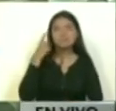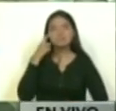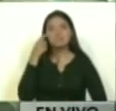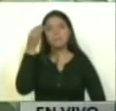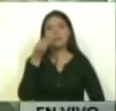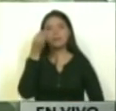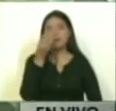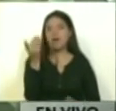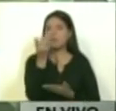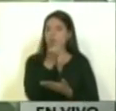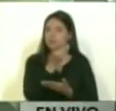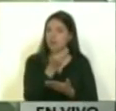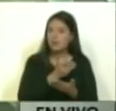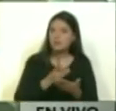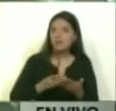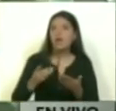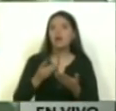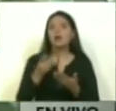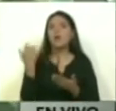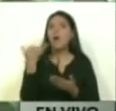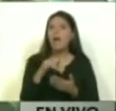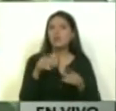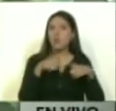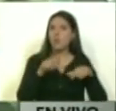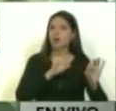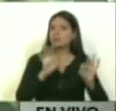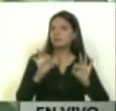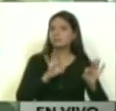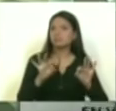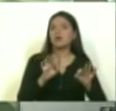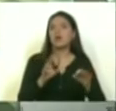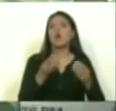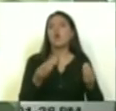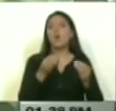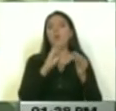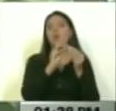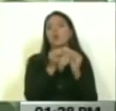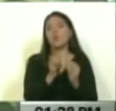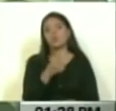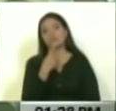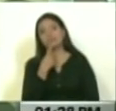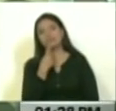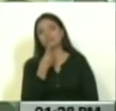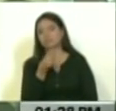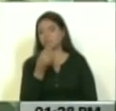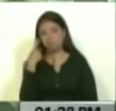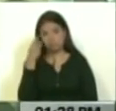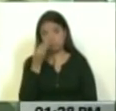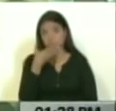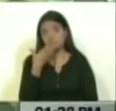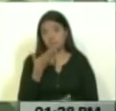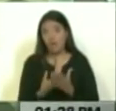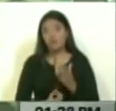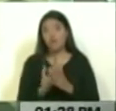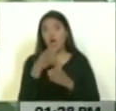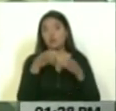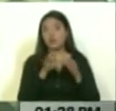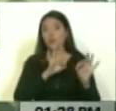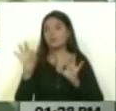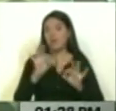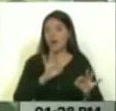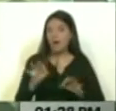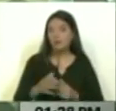diseñar donde hay un anfiteatro, un salón de usos múltiples, ¿cómo lo arreglo? A fundar el grupo de teatro,